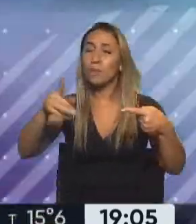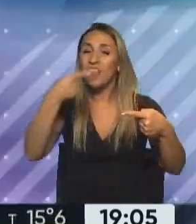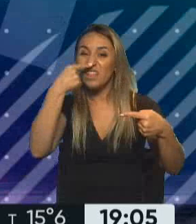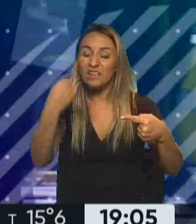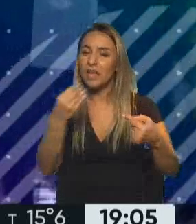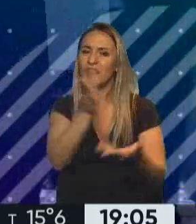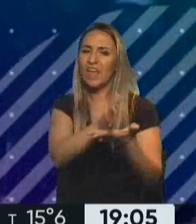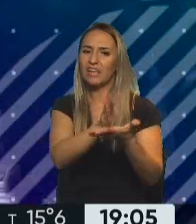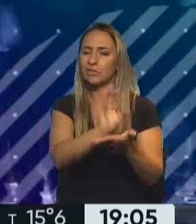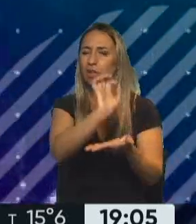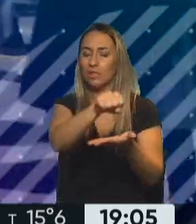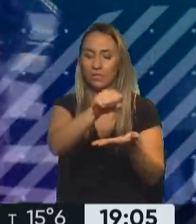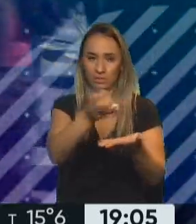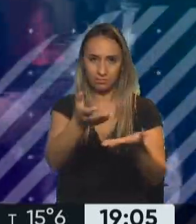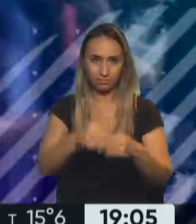dijo Nader.